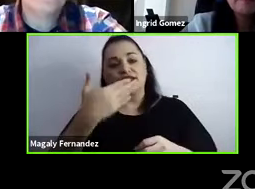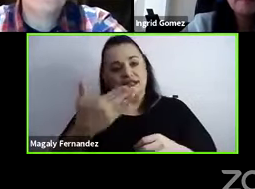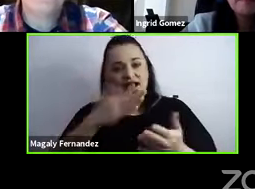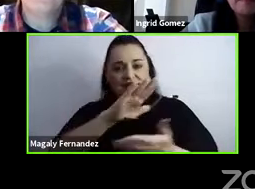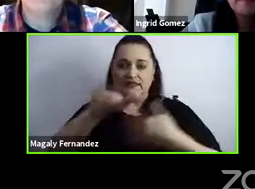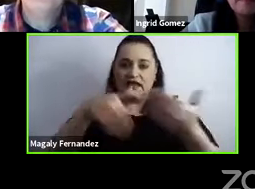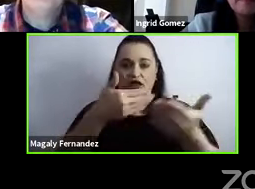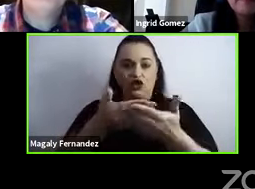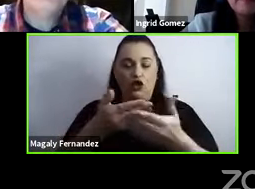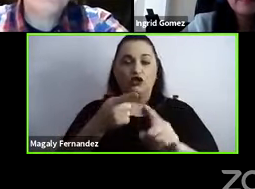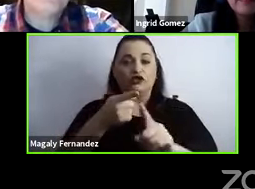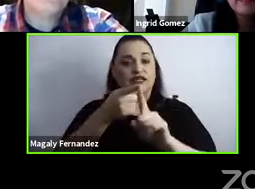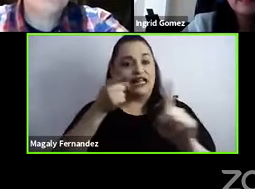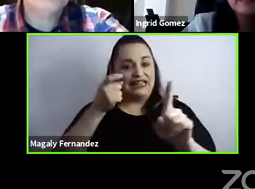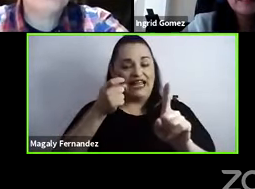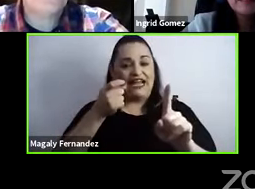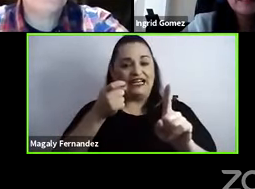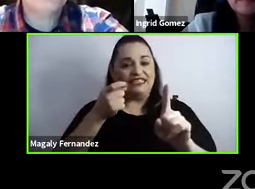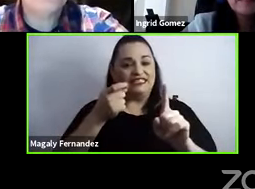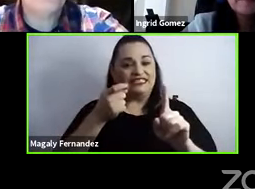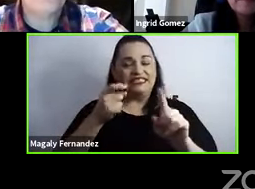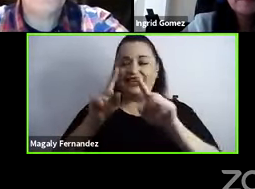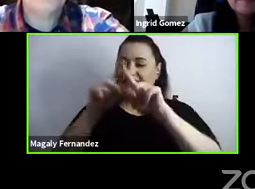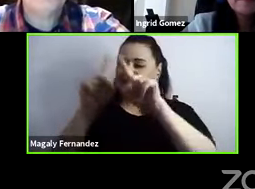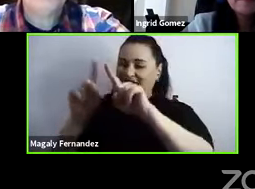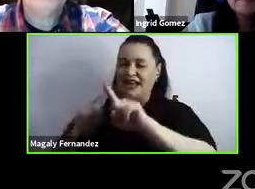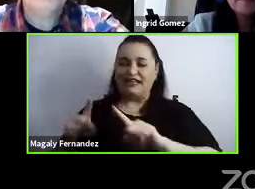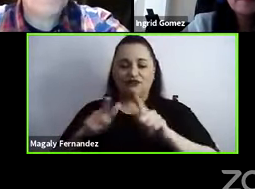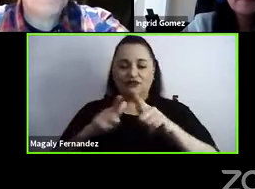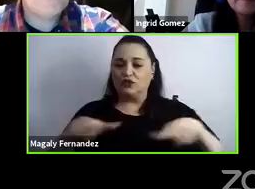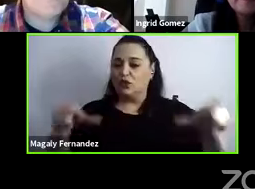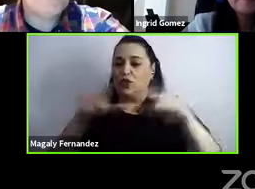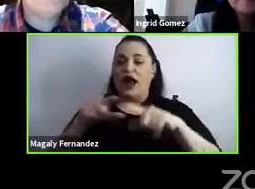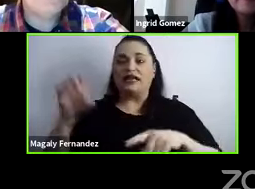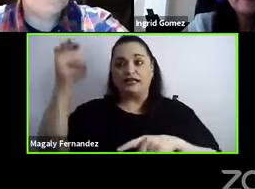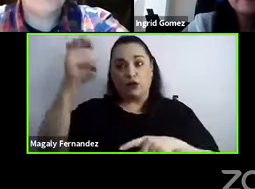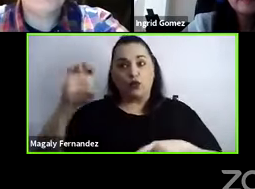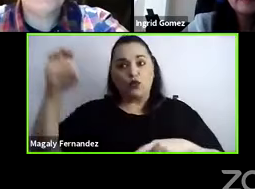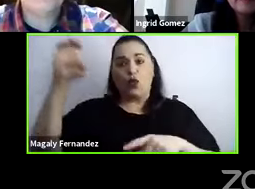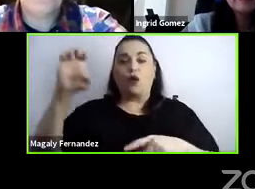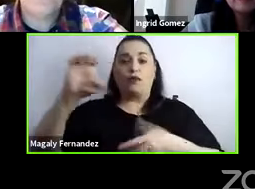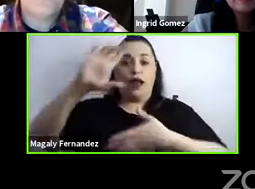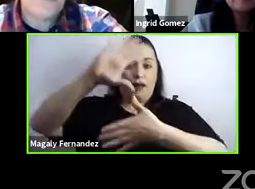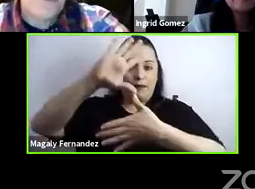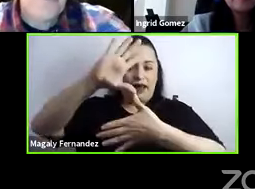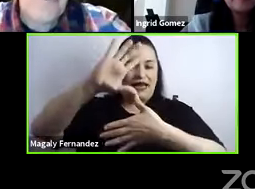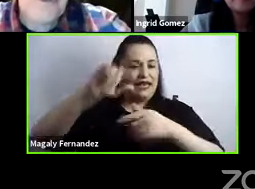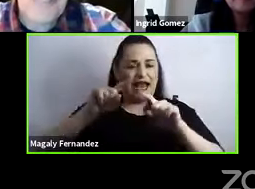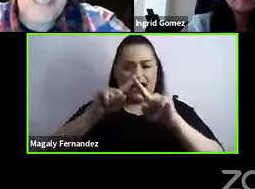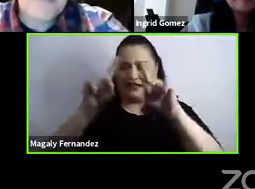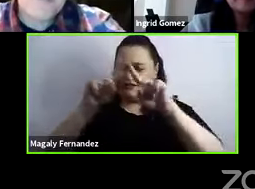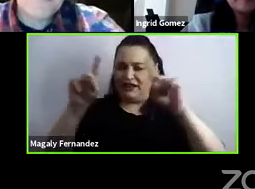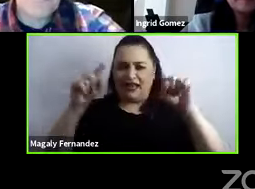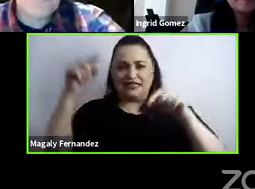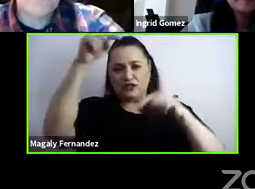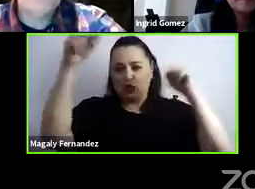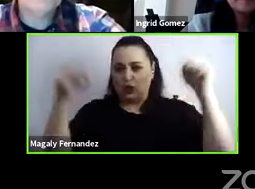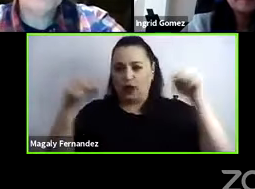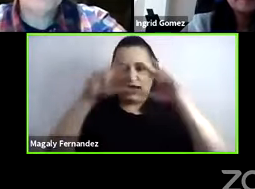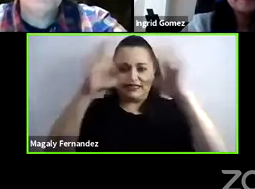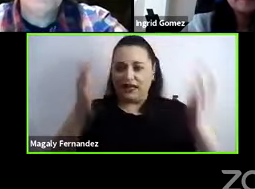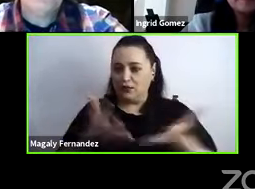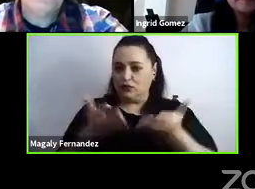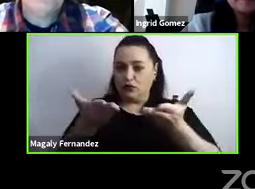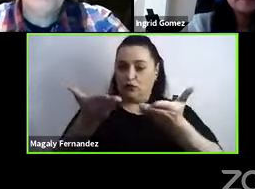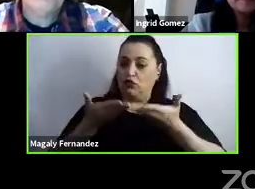todos desde diversos lugares de Europa y de América y de otros rincones por dar de estos